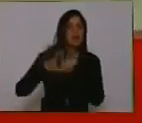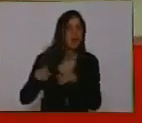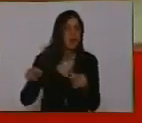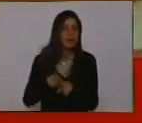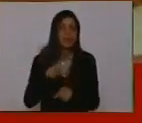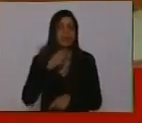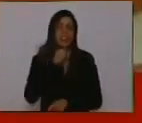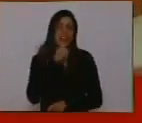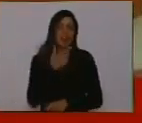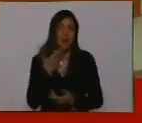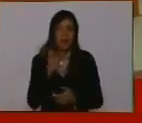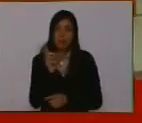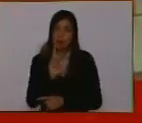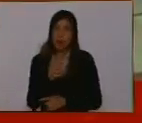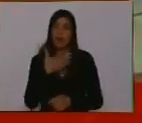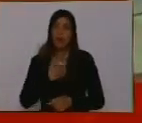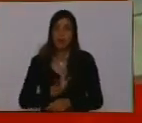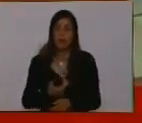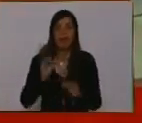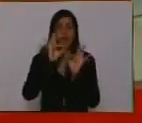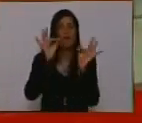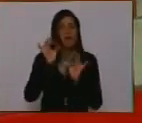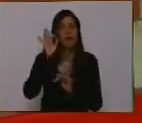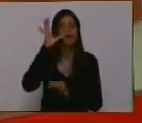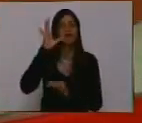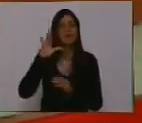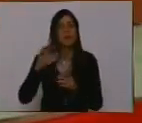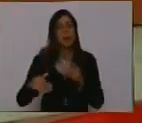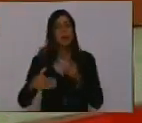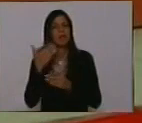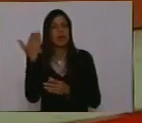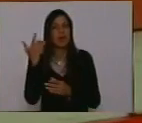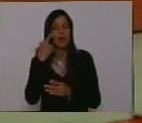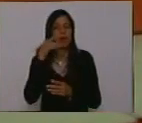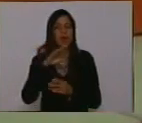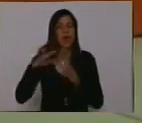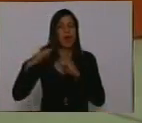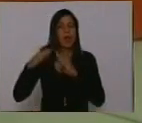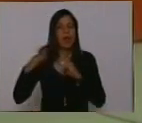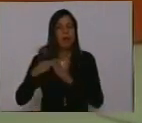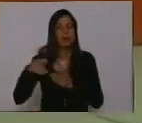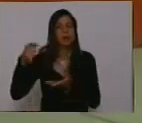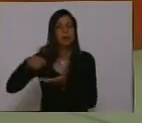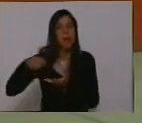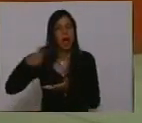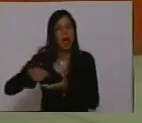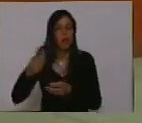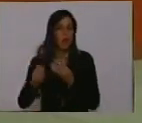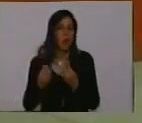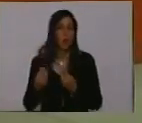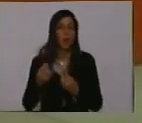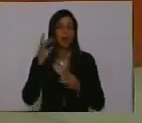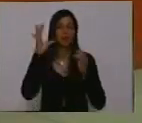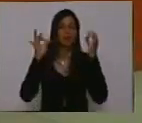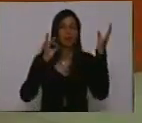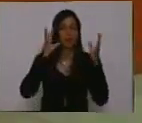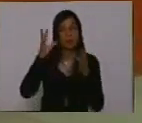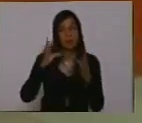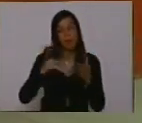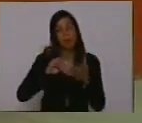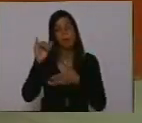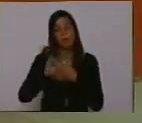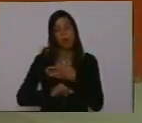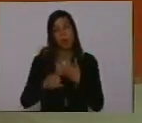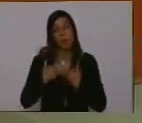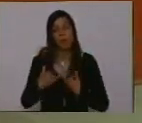debemos constitucionalizar nuevos modelos para el acceso a la vivienda en Venezuela. Un programa de autoconstrucción